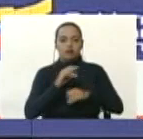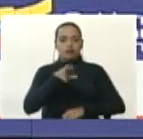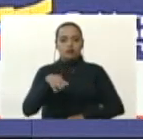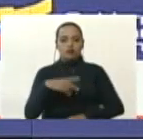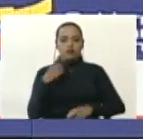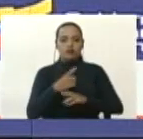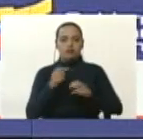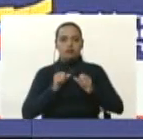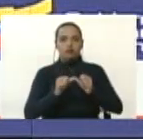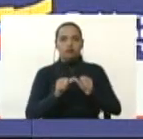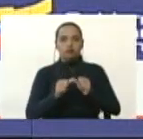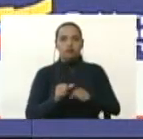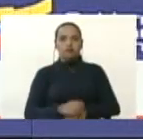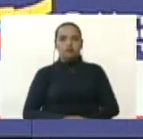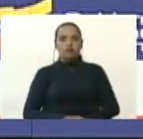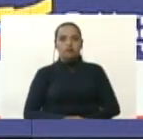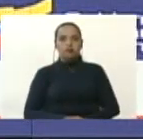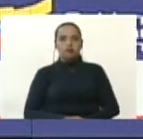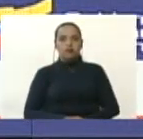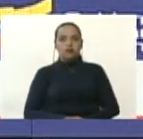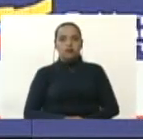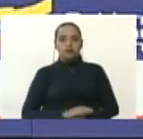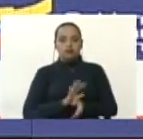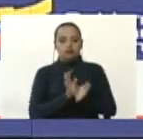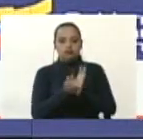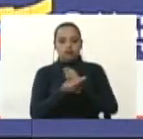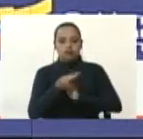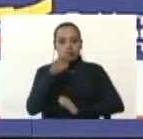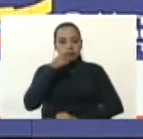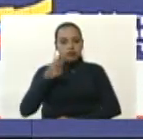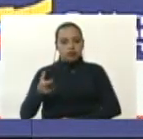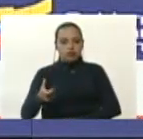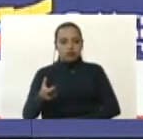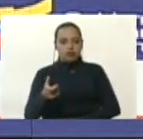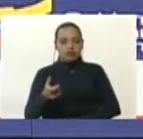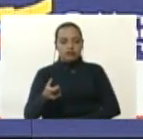avanzando, convertirnos en entes productivos